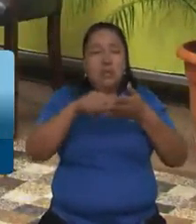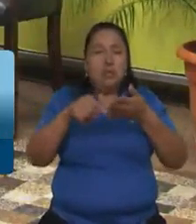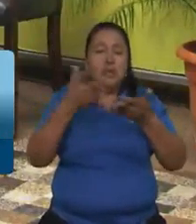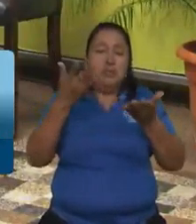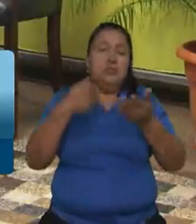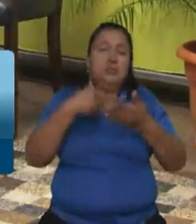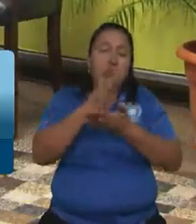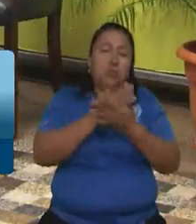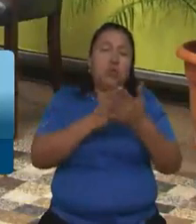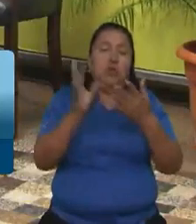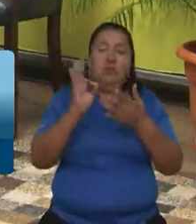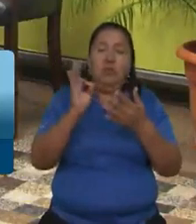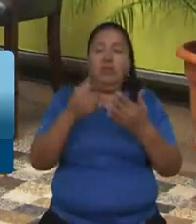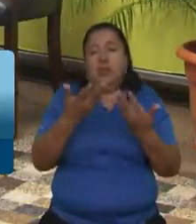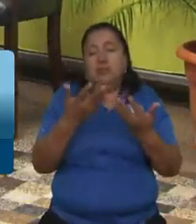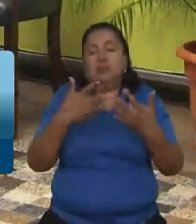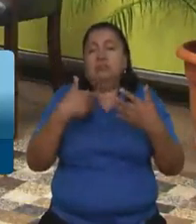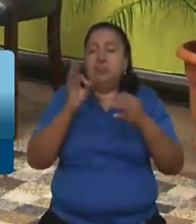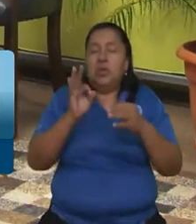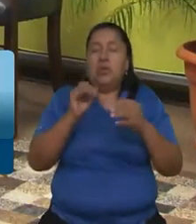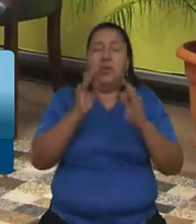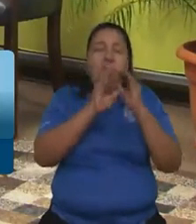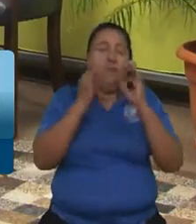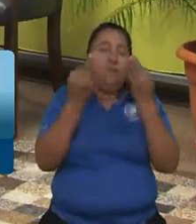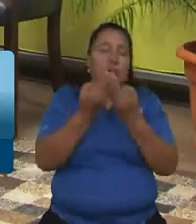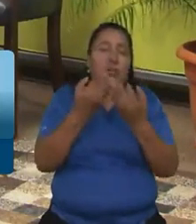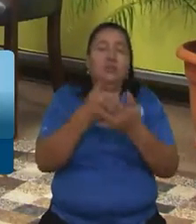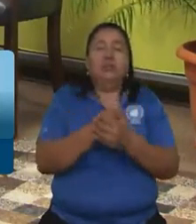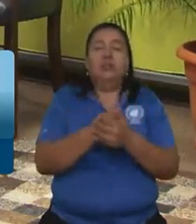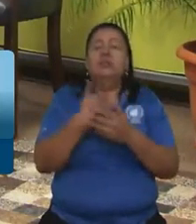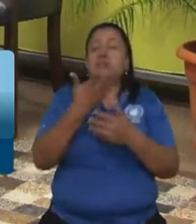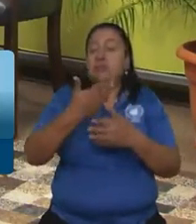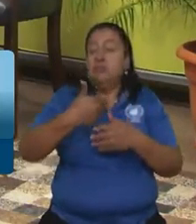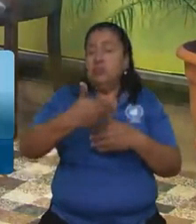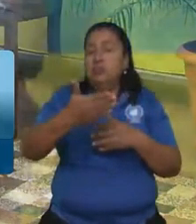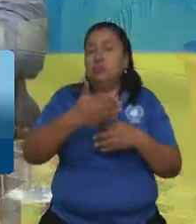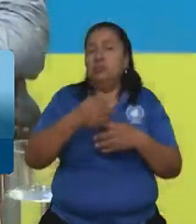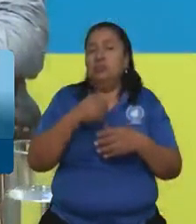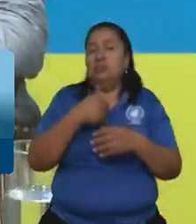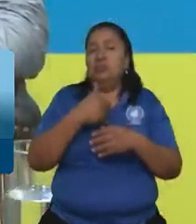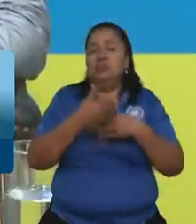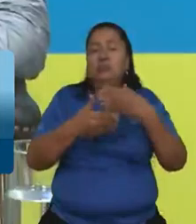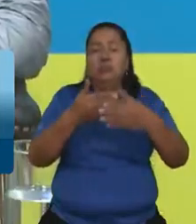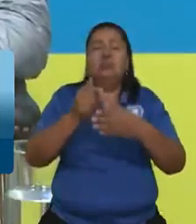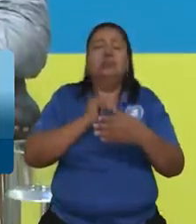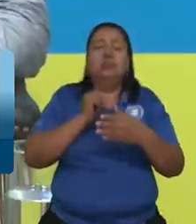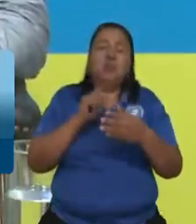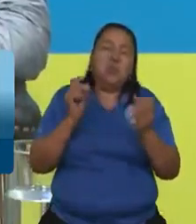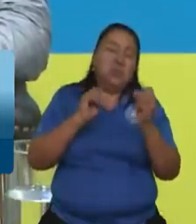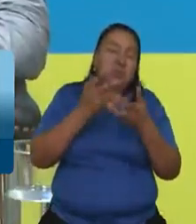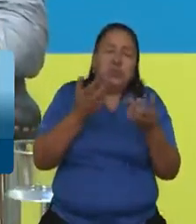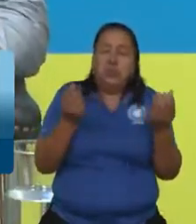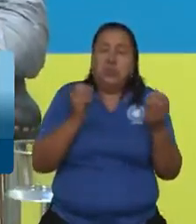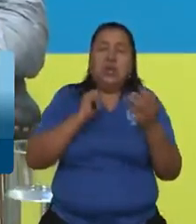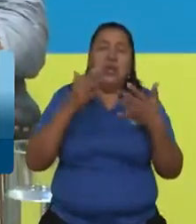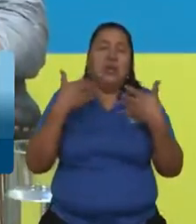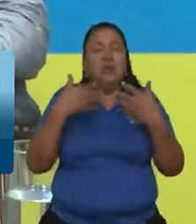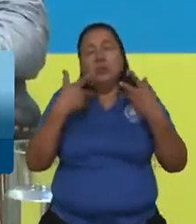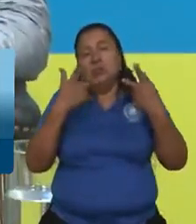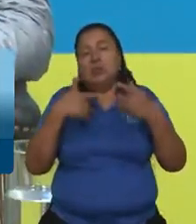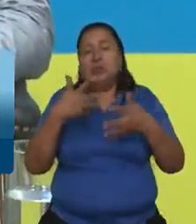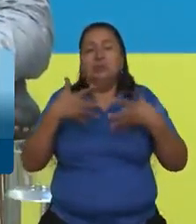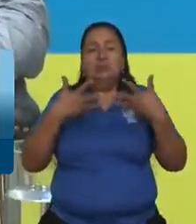propósito que ya estamos casi un mes del inicio de la Semana Mayor, donde muchas familias nicaragüenses van al mar, van